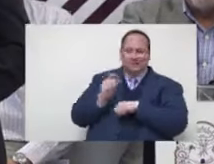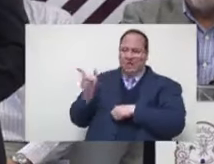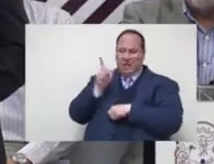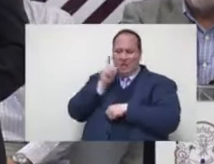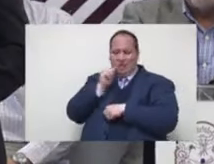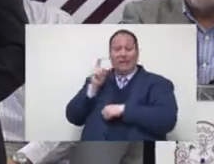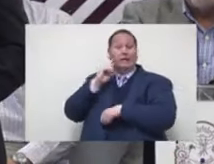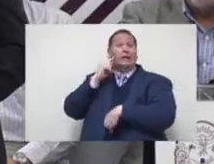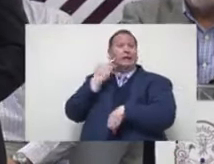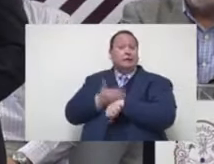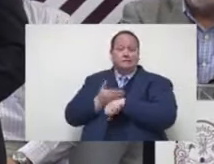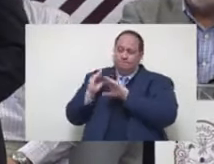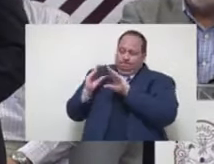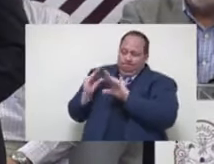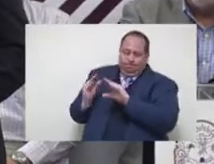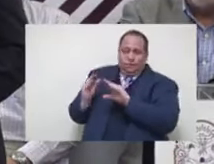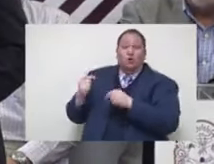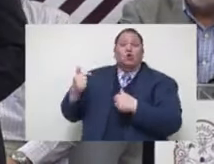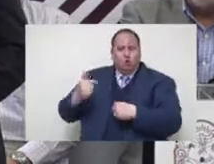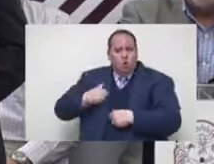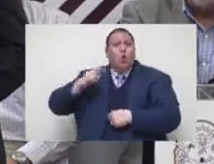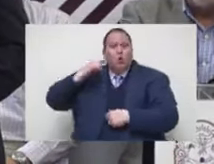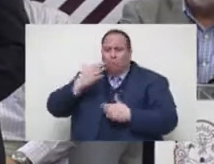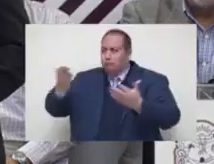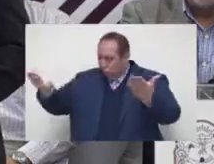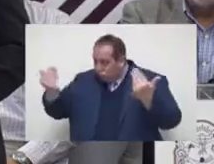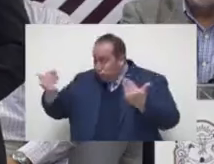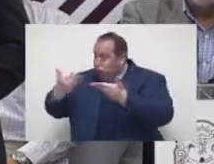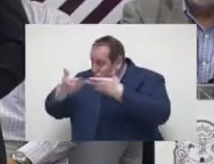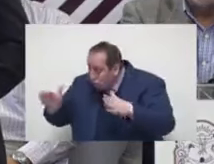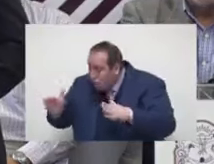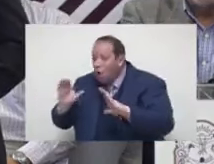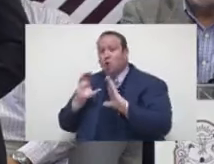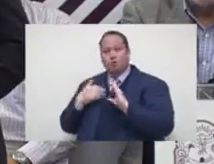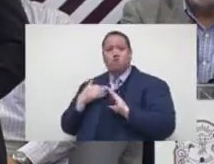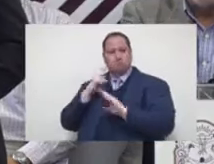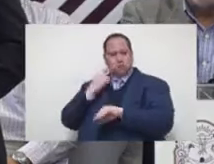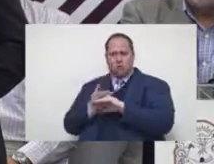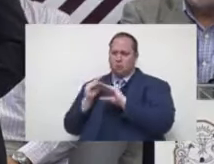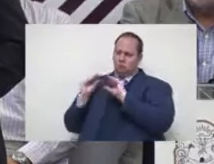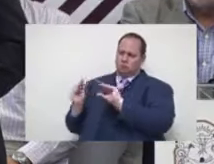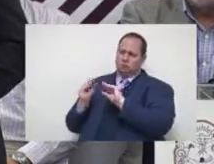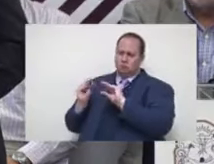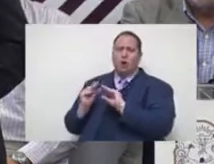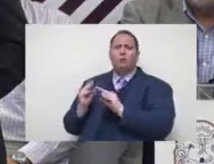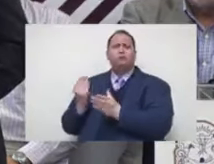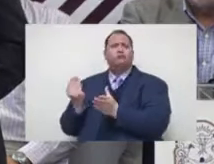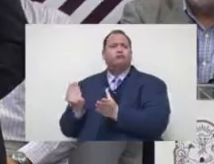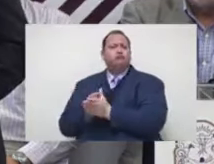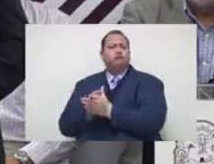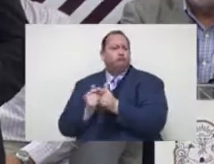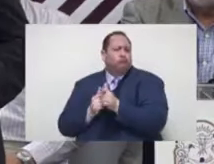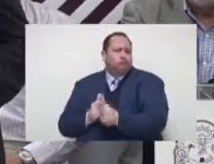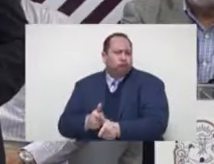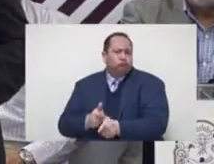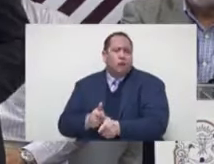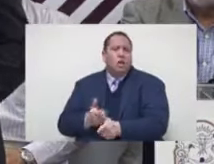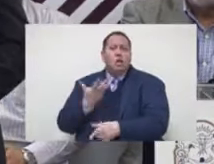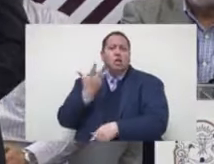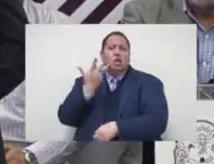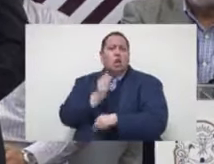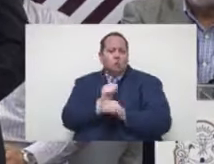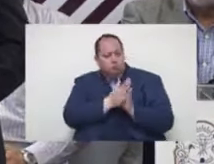es responsable de la capacitación. Nosotros seguimos abiertos, seguimos manteniendo el curso permanente, o sea, son